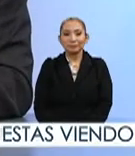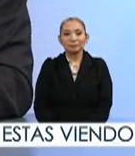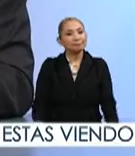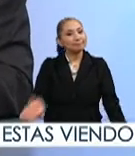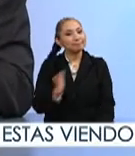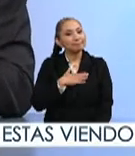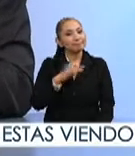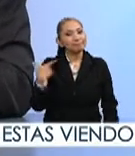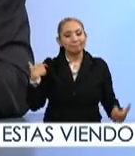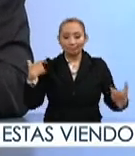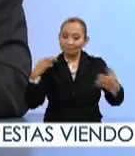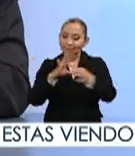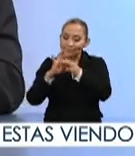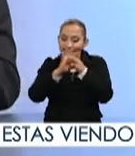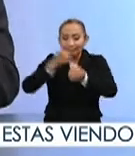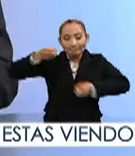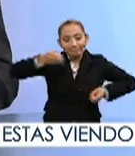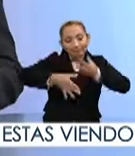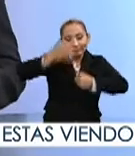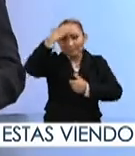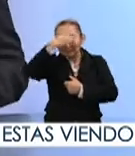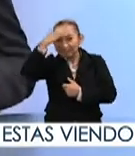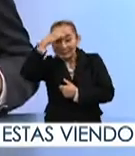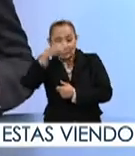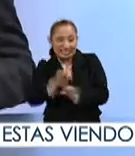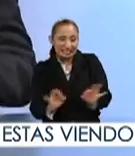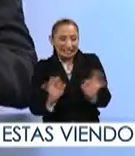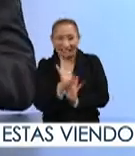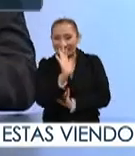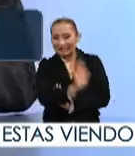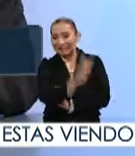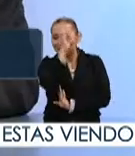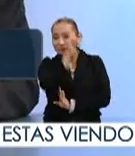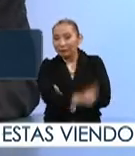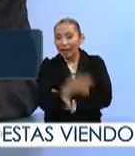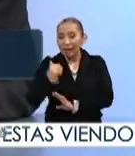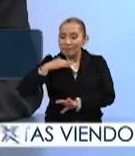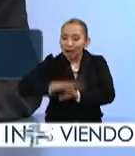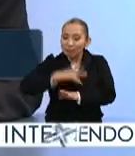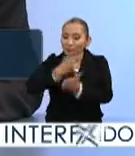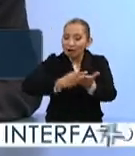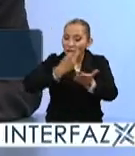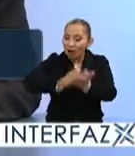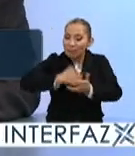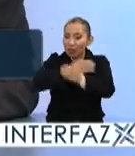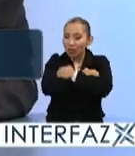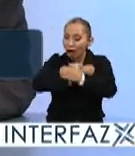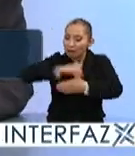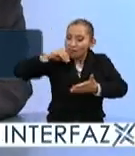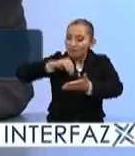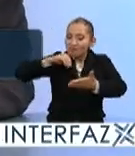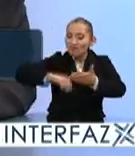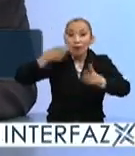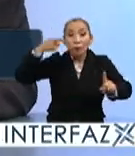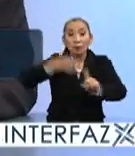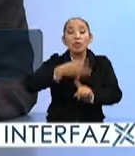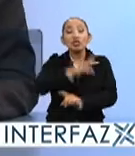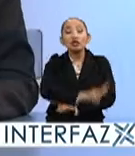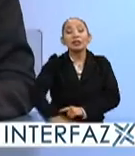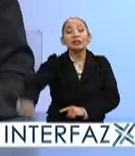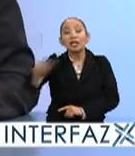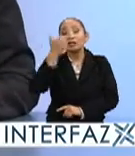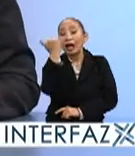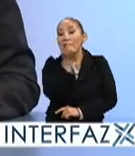Y bueno, la cooperación y el intercambio de experiencias son fundamentales para reforzar los programas educativos. Con este objetivo, más de